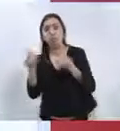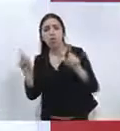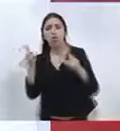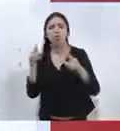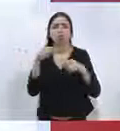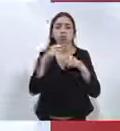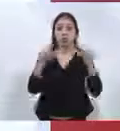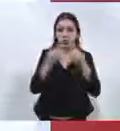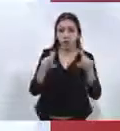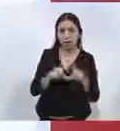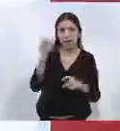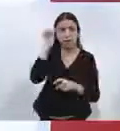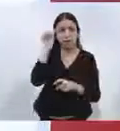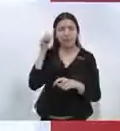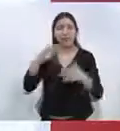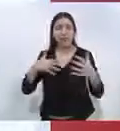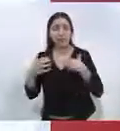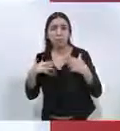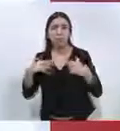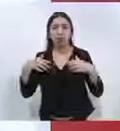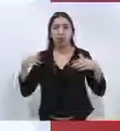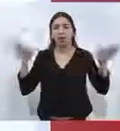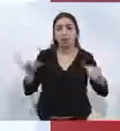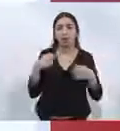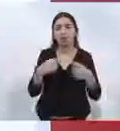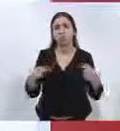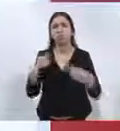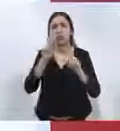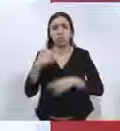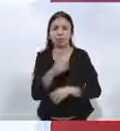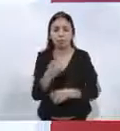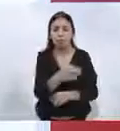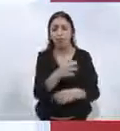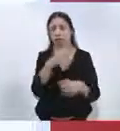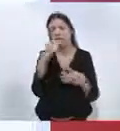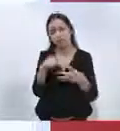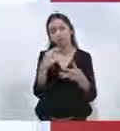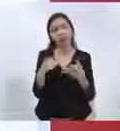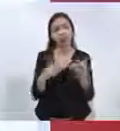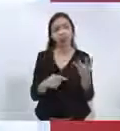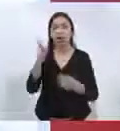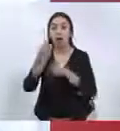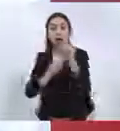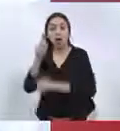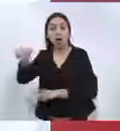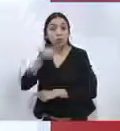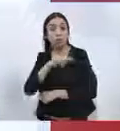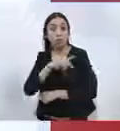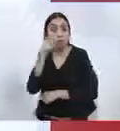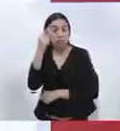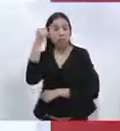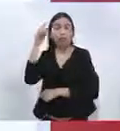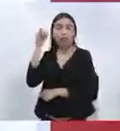rubros. Otros rubros, avicultura, porcinocultura, apicultura, ¿verdad? Porque la gente cree mucho que el Fondo Ganadero es solo para